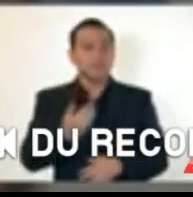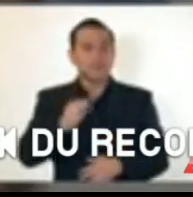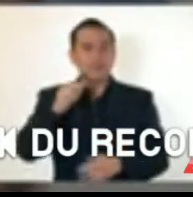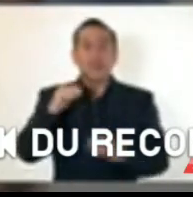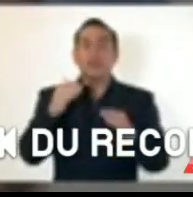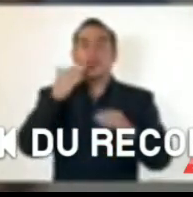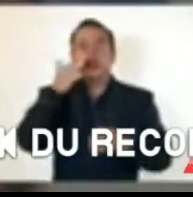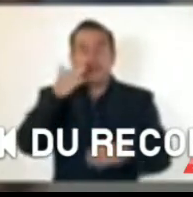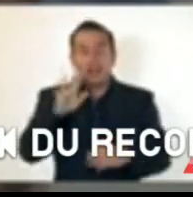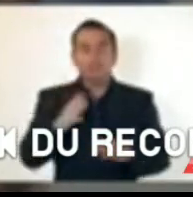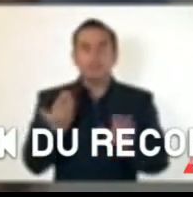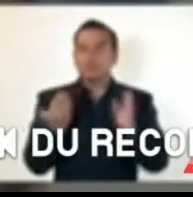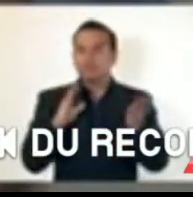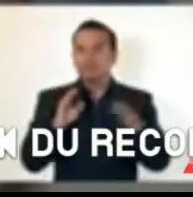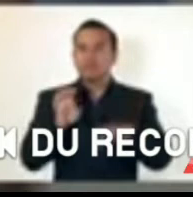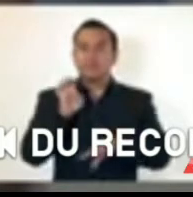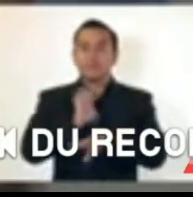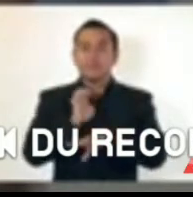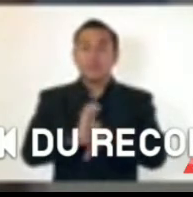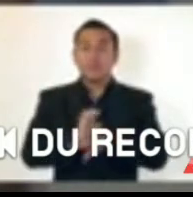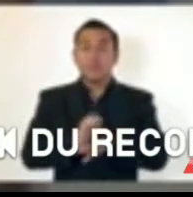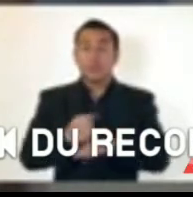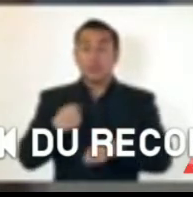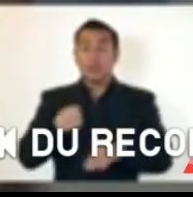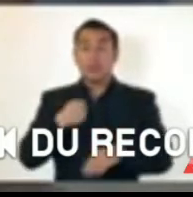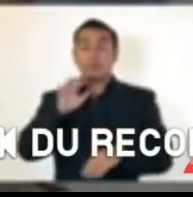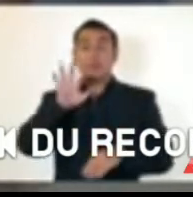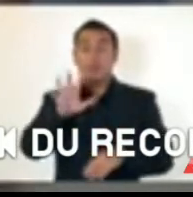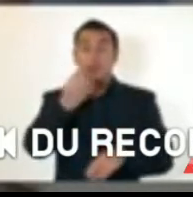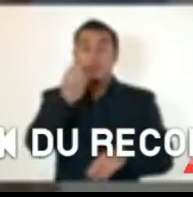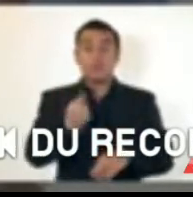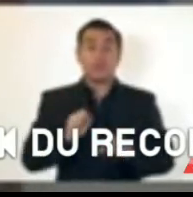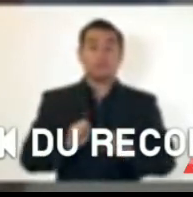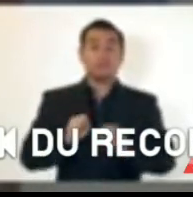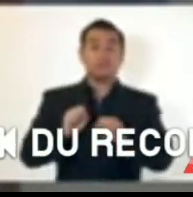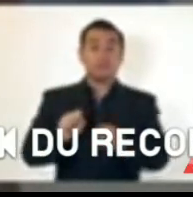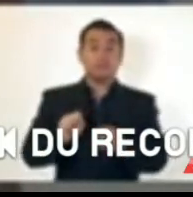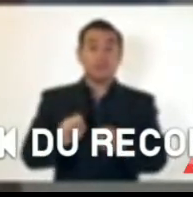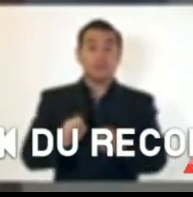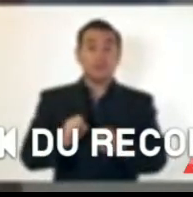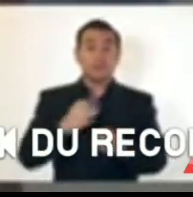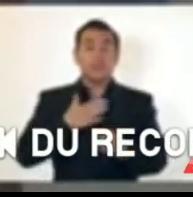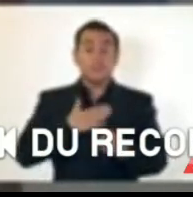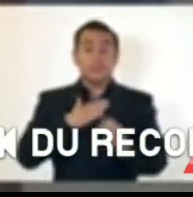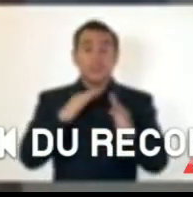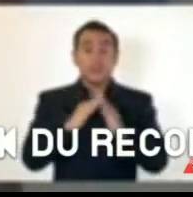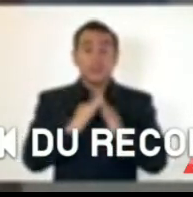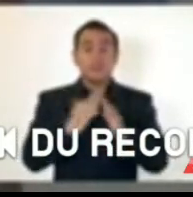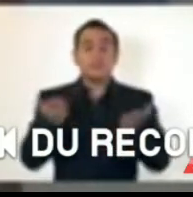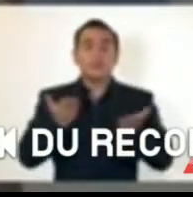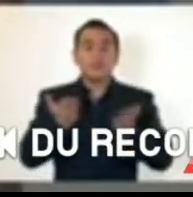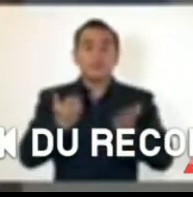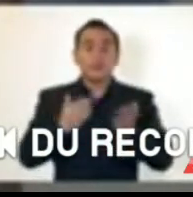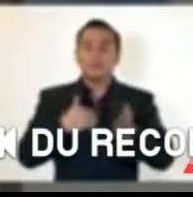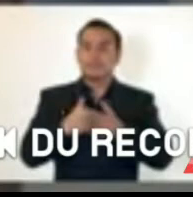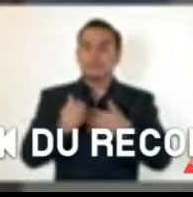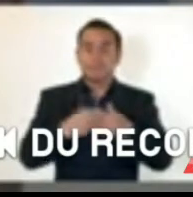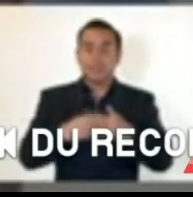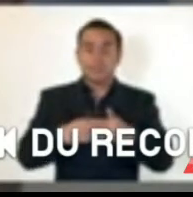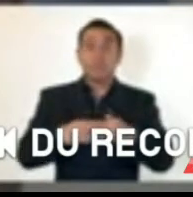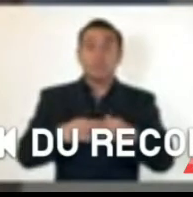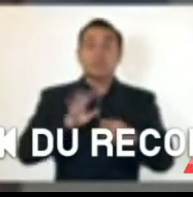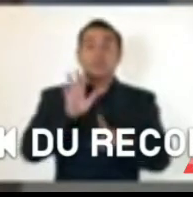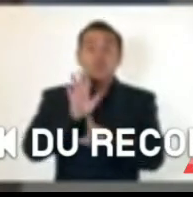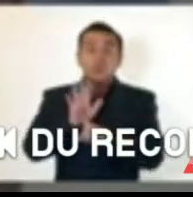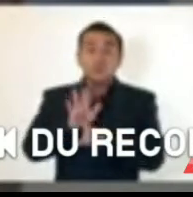tengo 5 familiares muertos adentro, tengo 5 días de estar ahí. La gente tiene que sacar los cadáveres a la calle. Les tiene que rociar cal